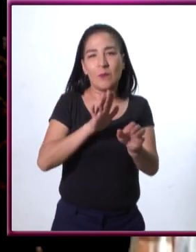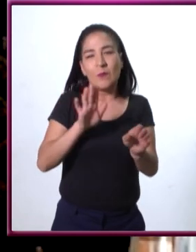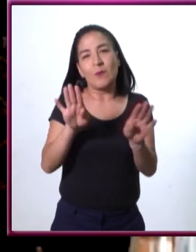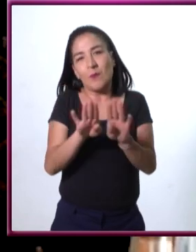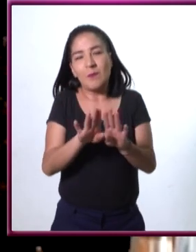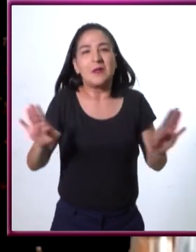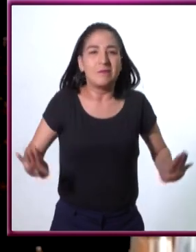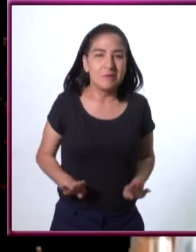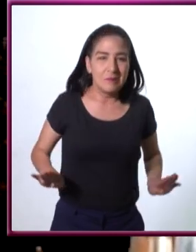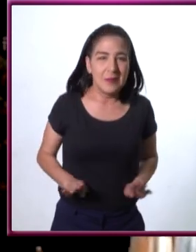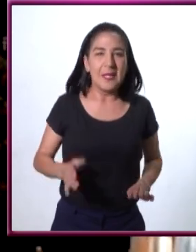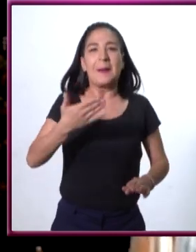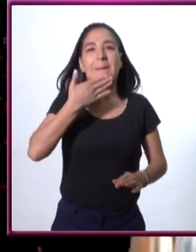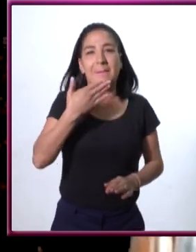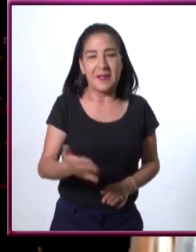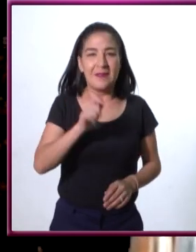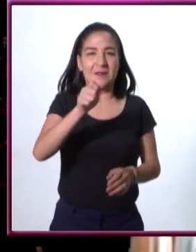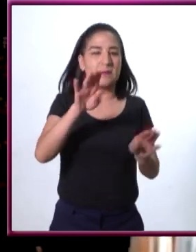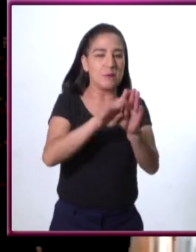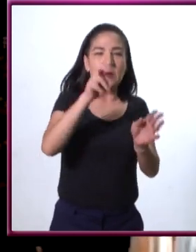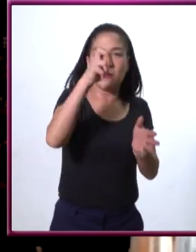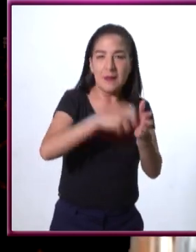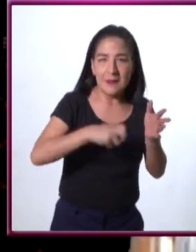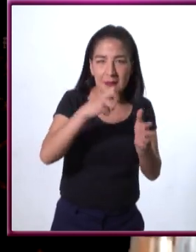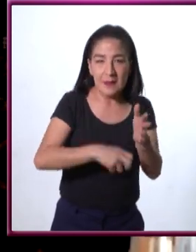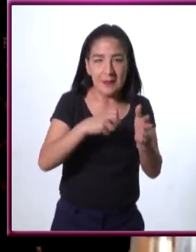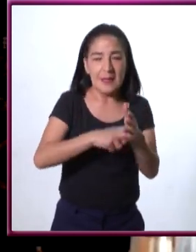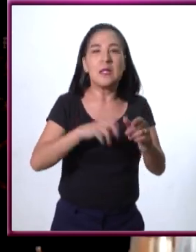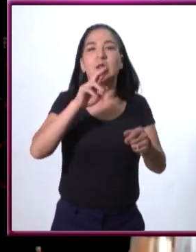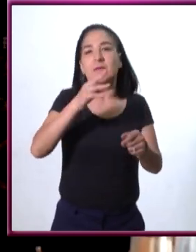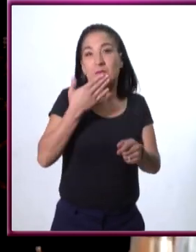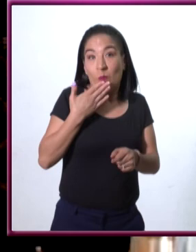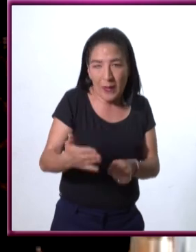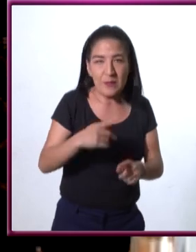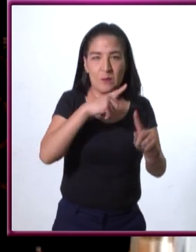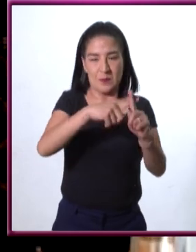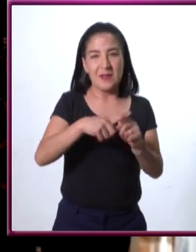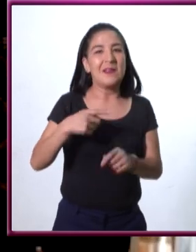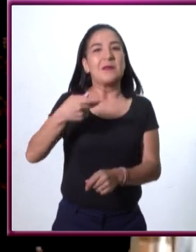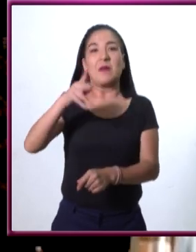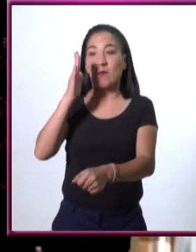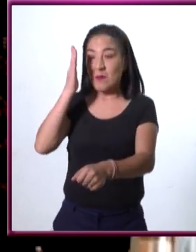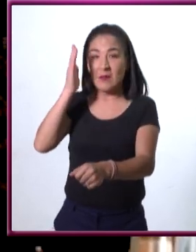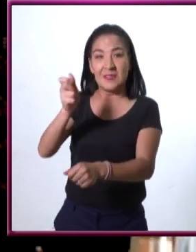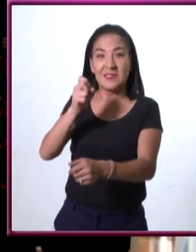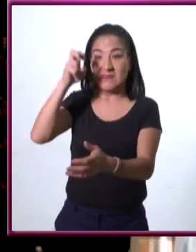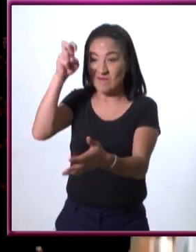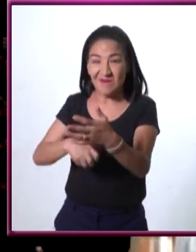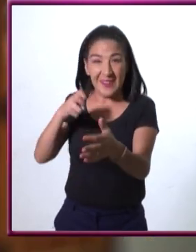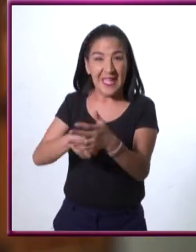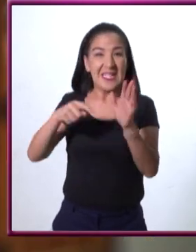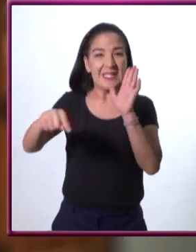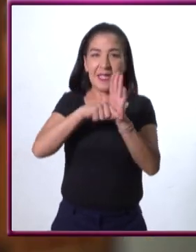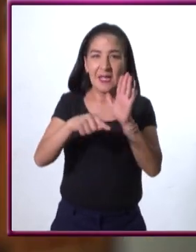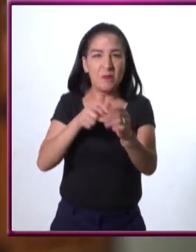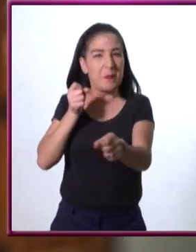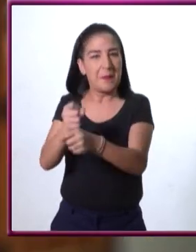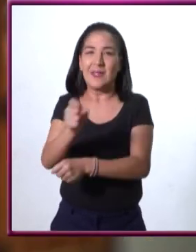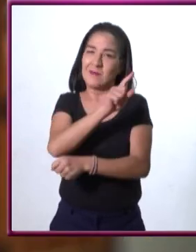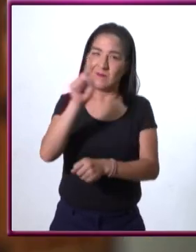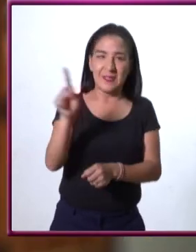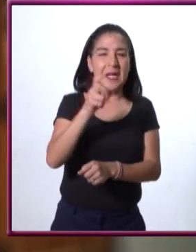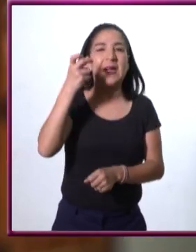castigo. Que los padres entiendan la diferencia entre corregir, enseñar, reconocer a nuestros niños cuando muestran